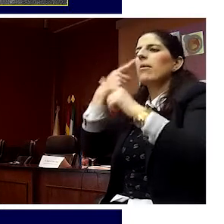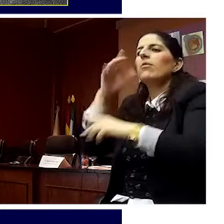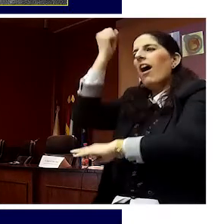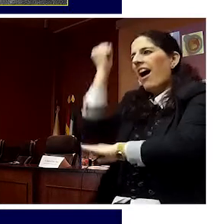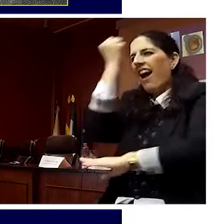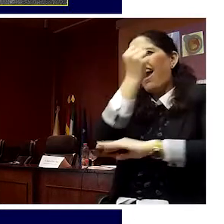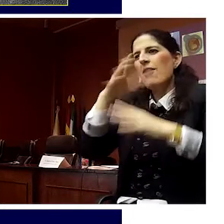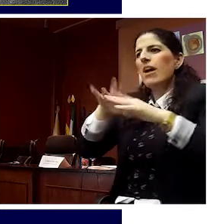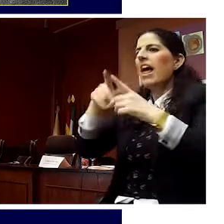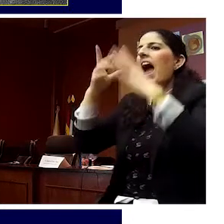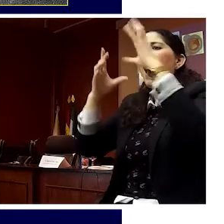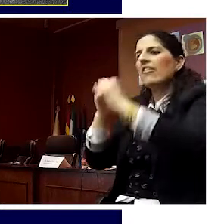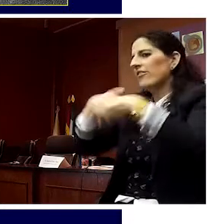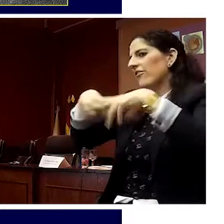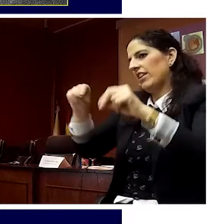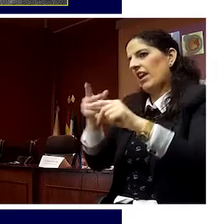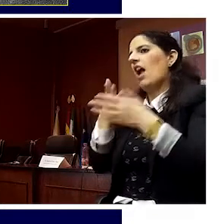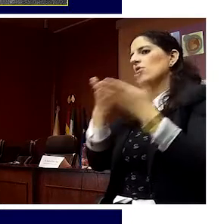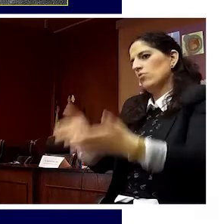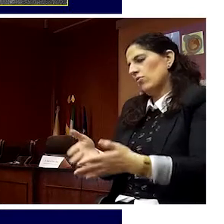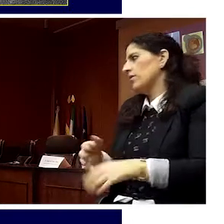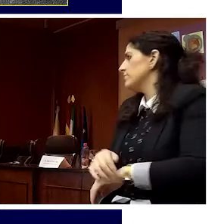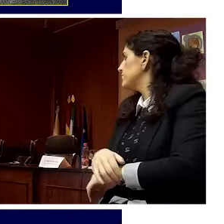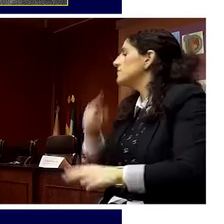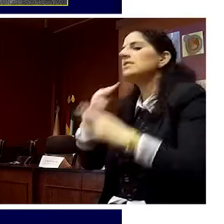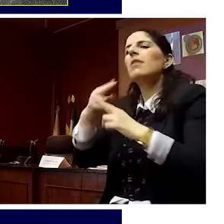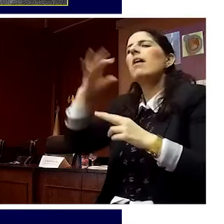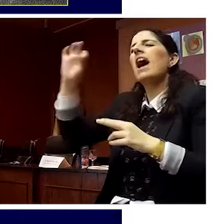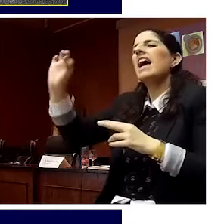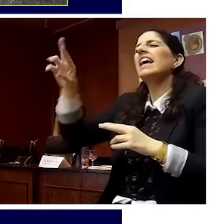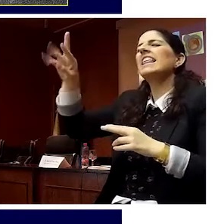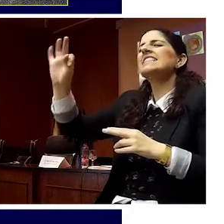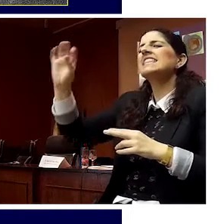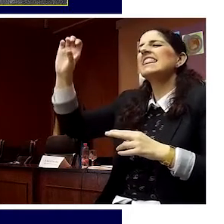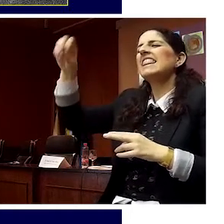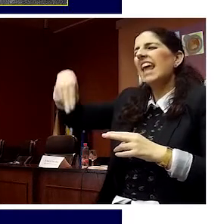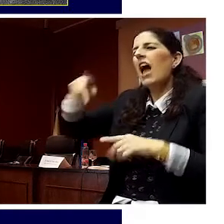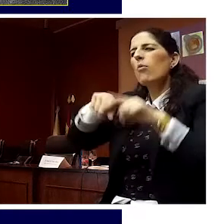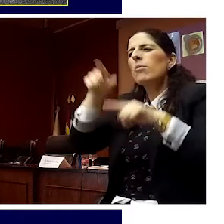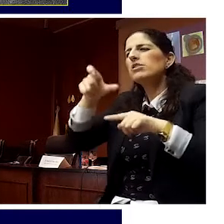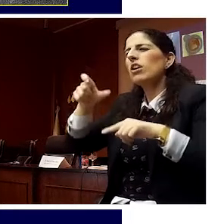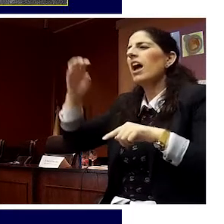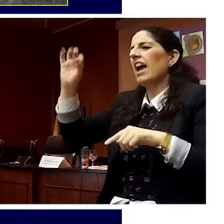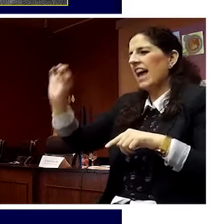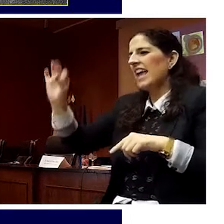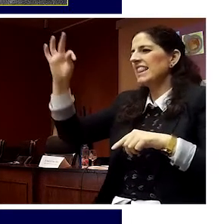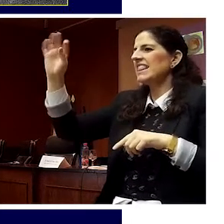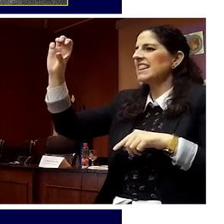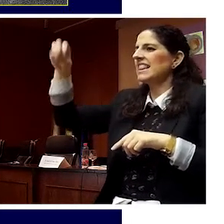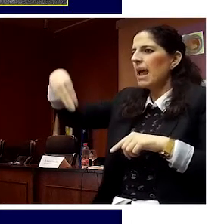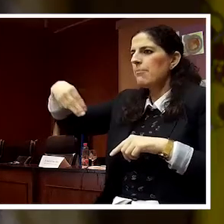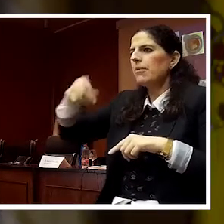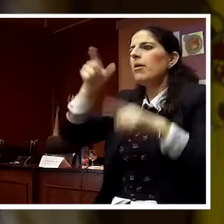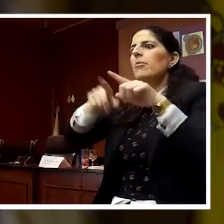inferior por un trombo, pero un trombo que había embolizado. Aquí pueden ver cómo hay una